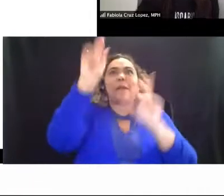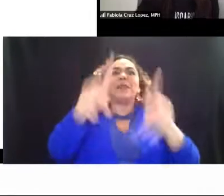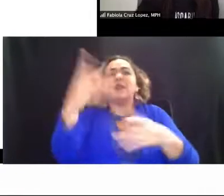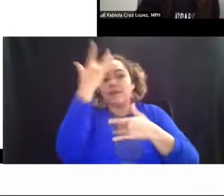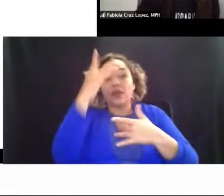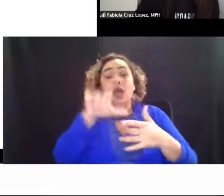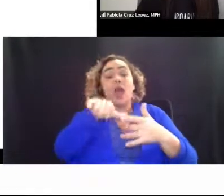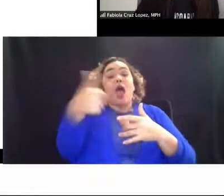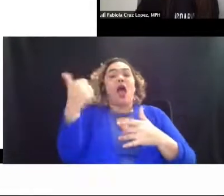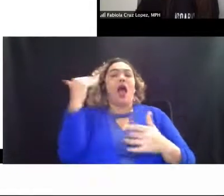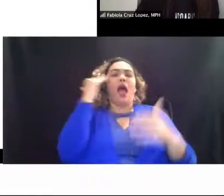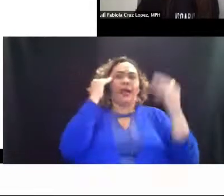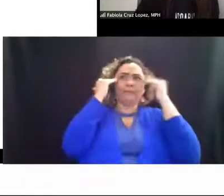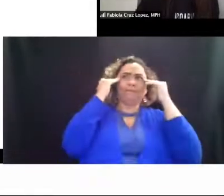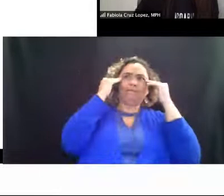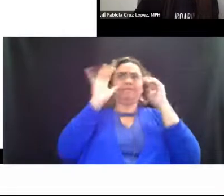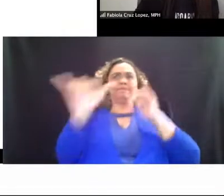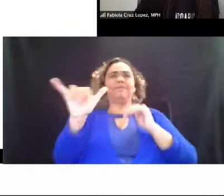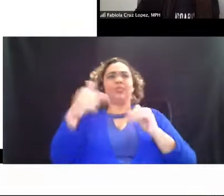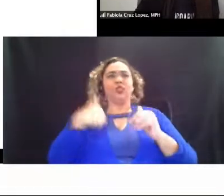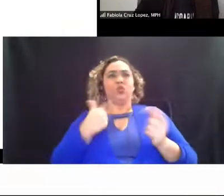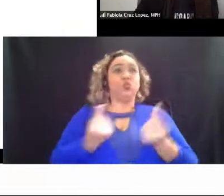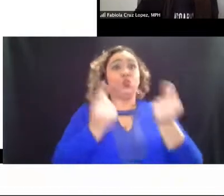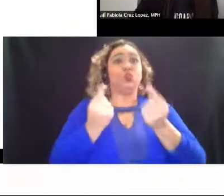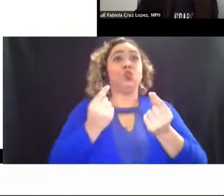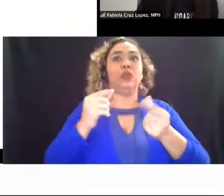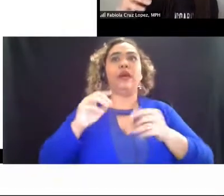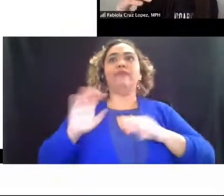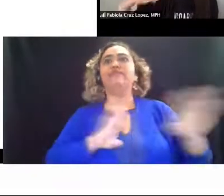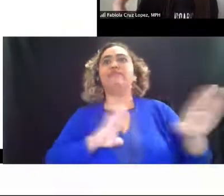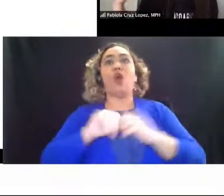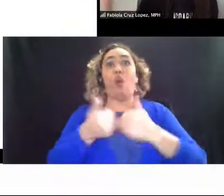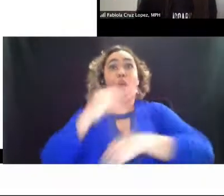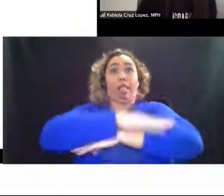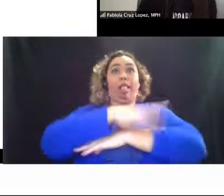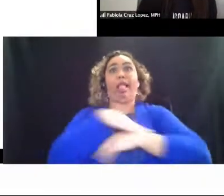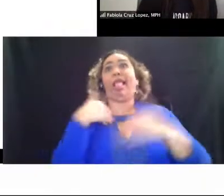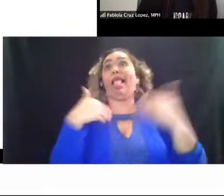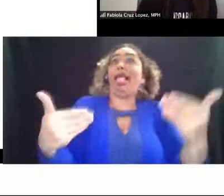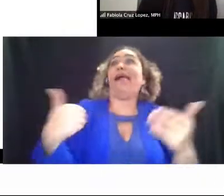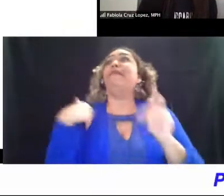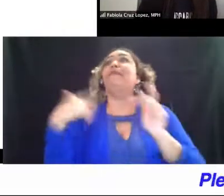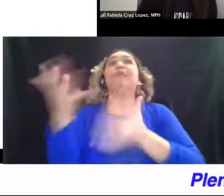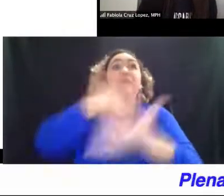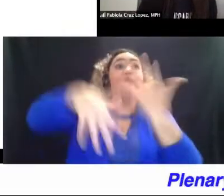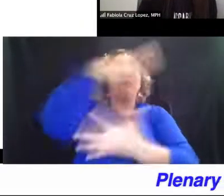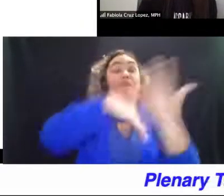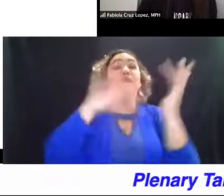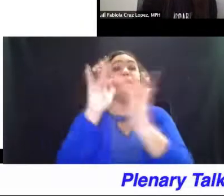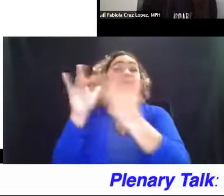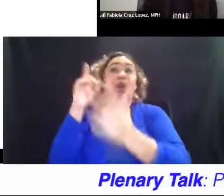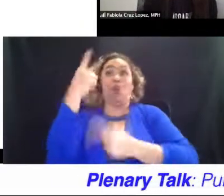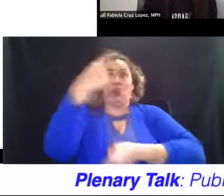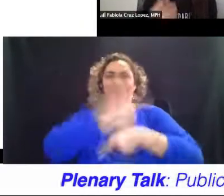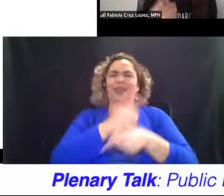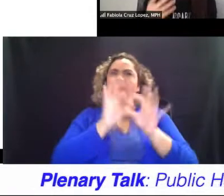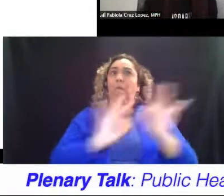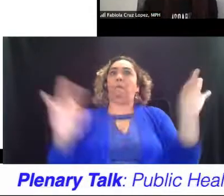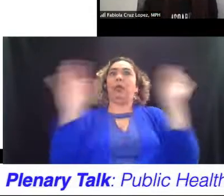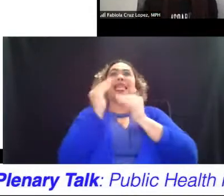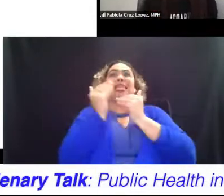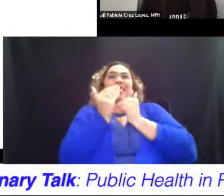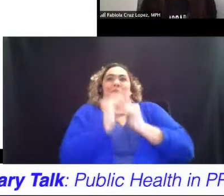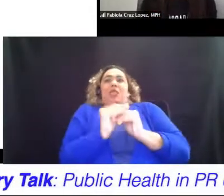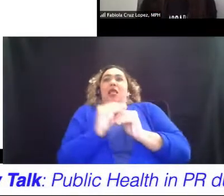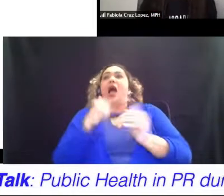que son esas conductas riesgosas, la cantidad de contactos que tenemos en un día, eso es bien importante, y esto también